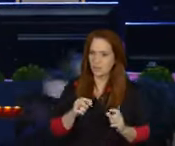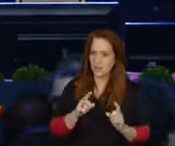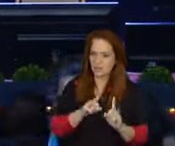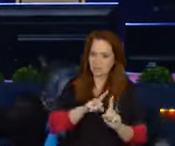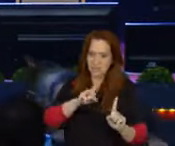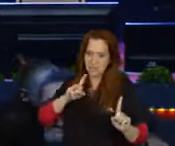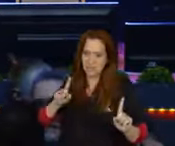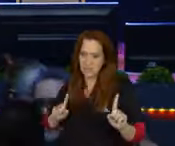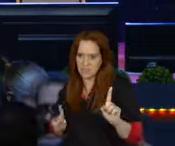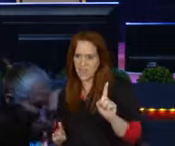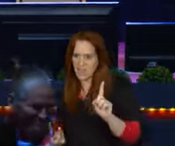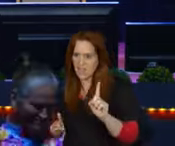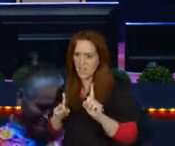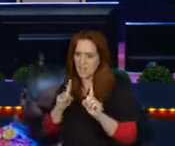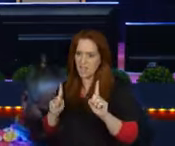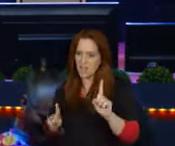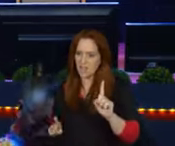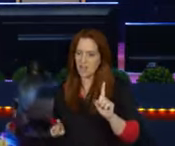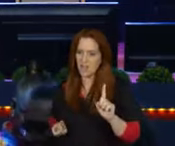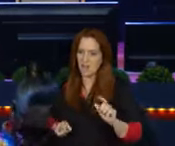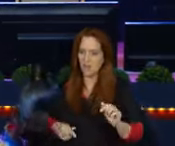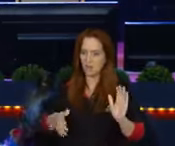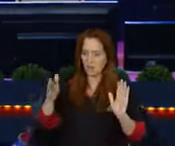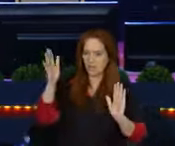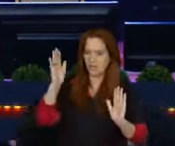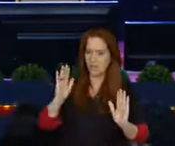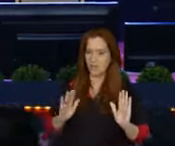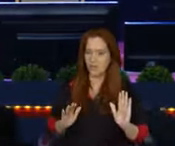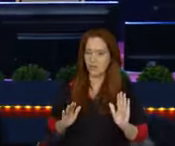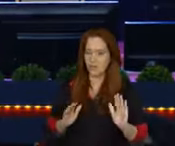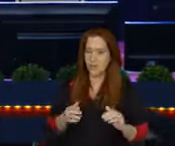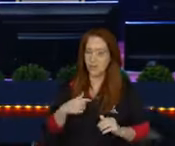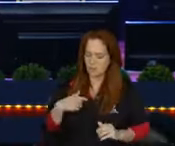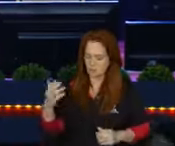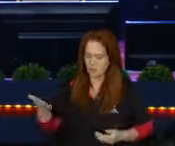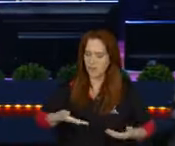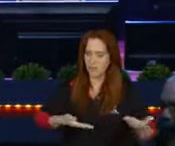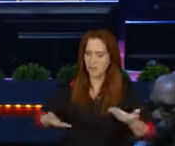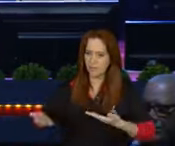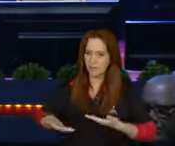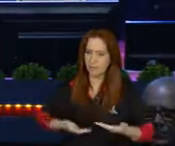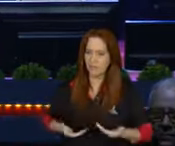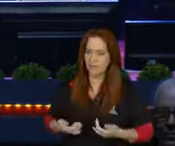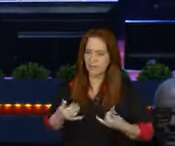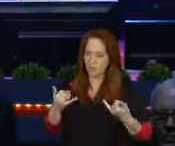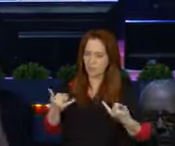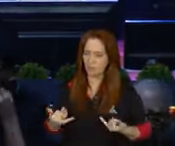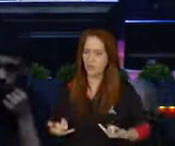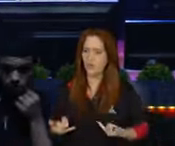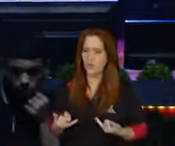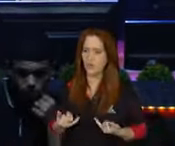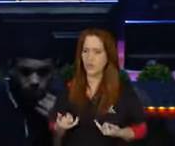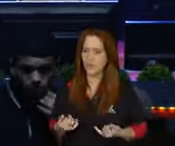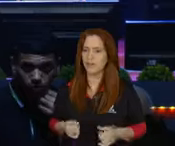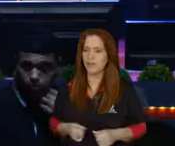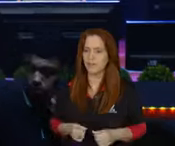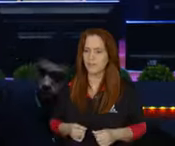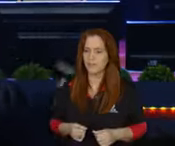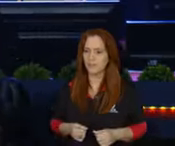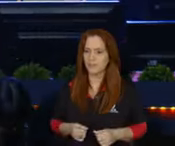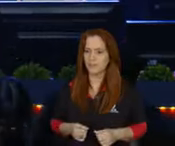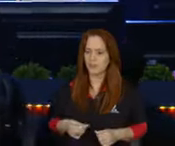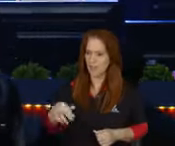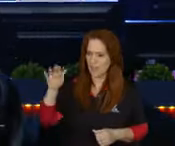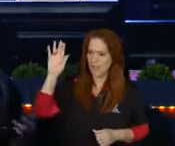alguien y pagó el Señor, pues yo le invito a que en esta mañana, esta tarde, usted levante